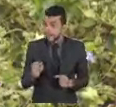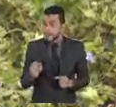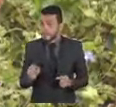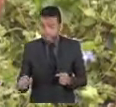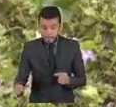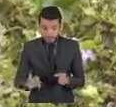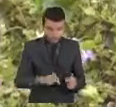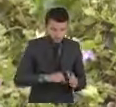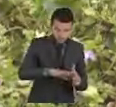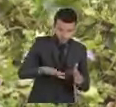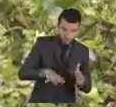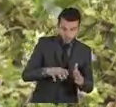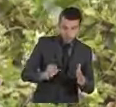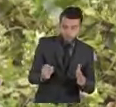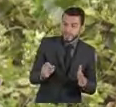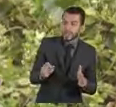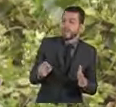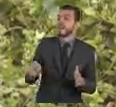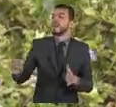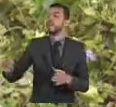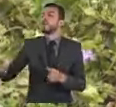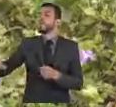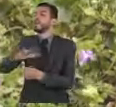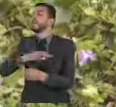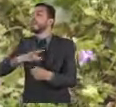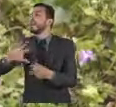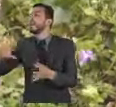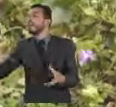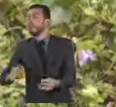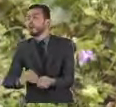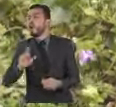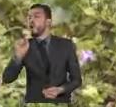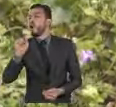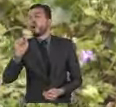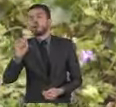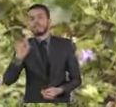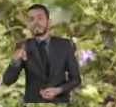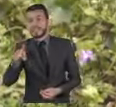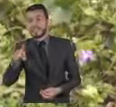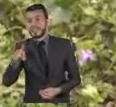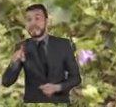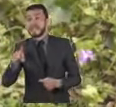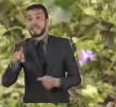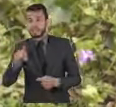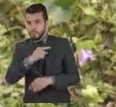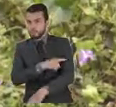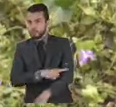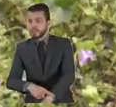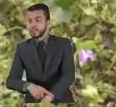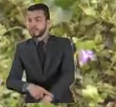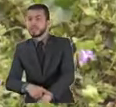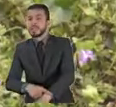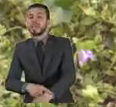región metropolitana somos casi 11, y a escala de región central somos casi 15.